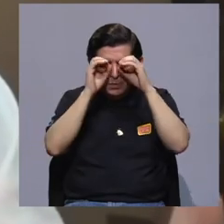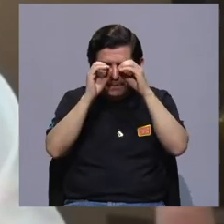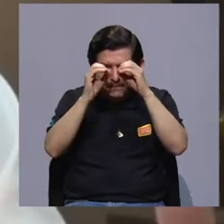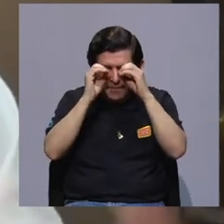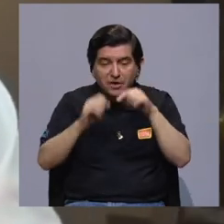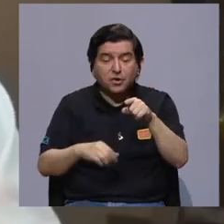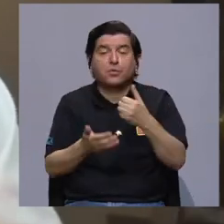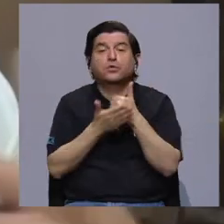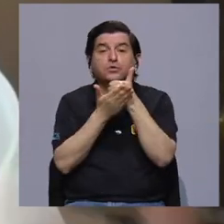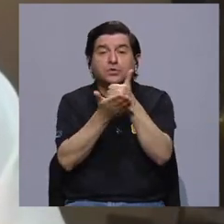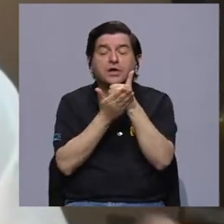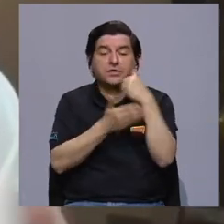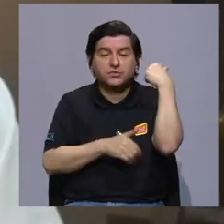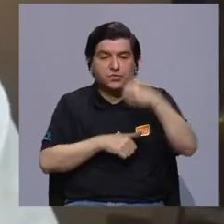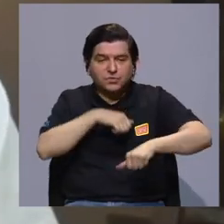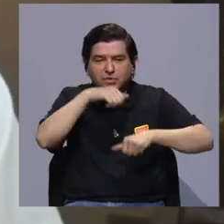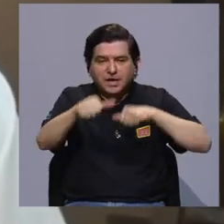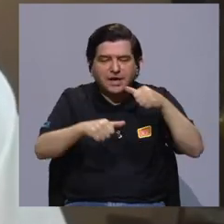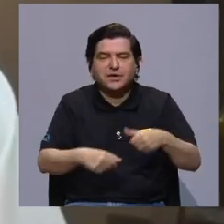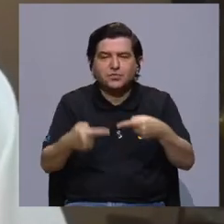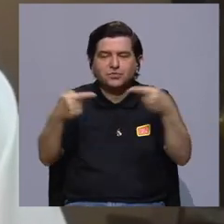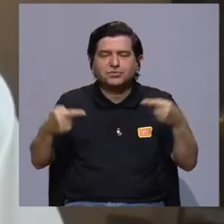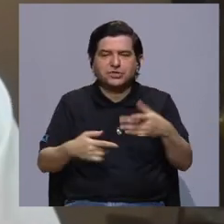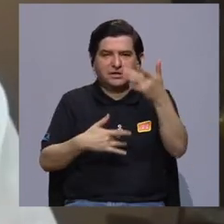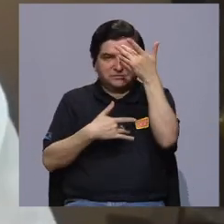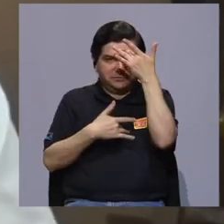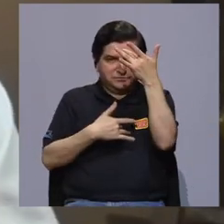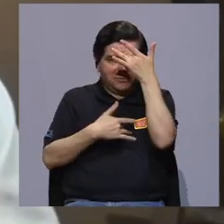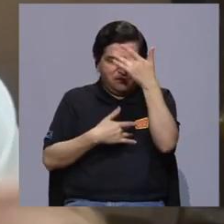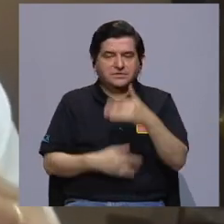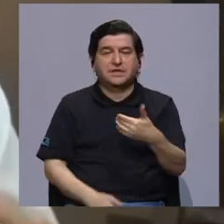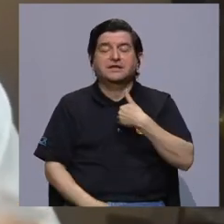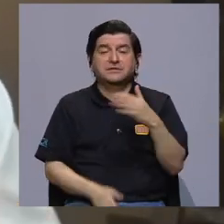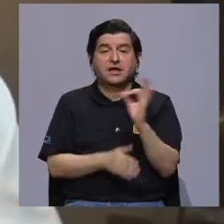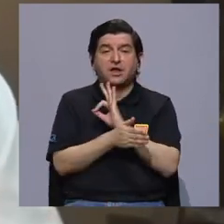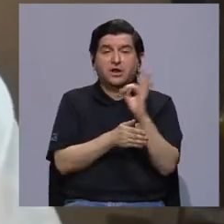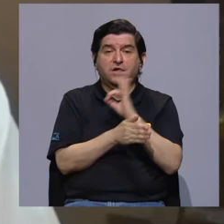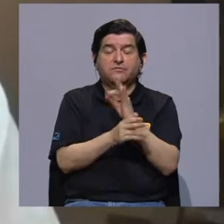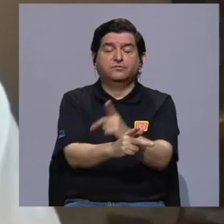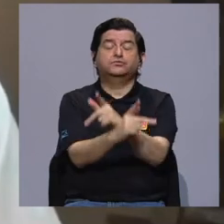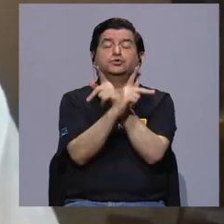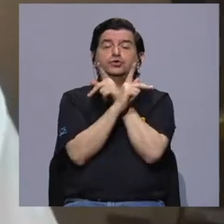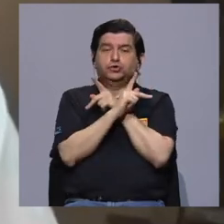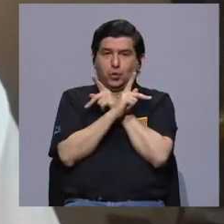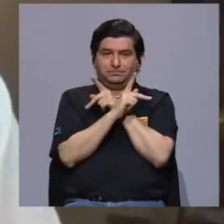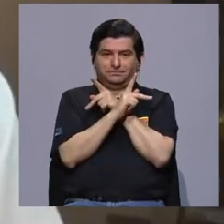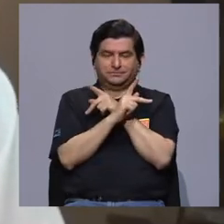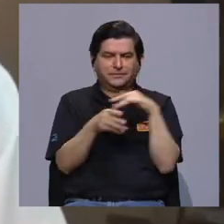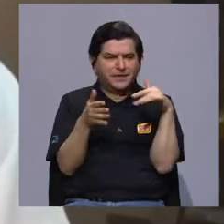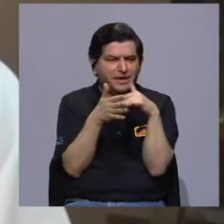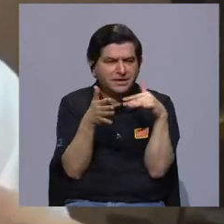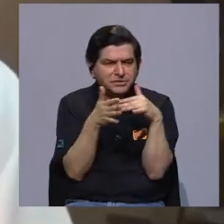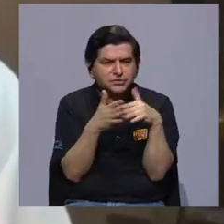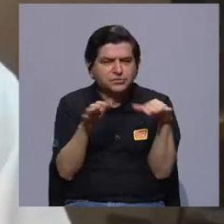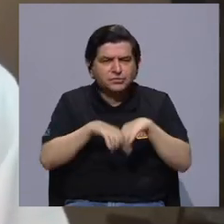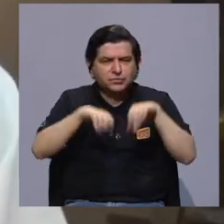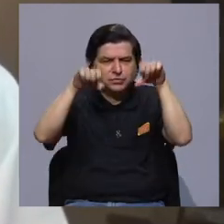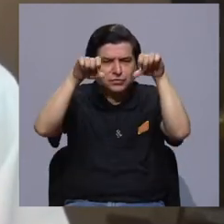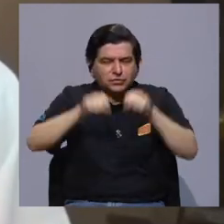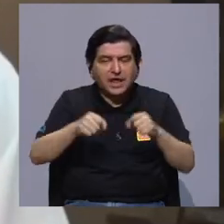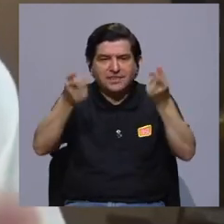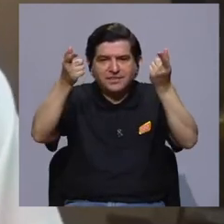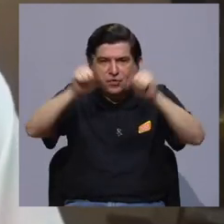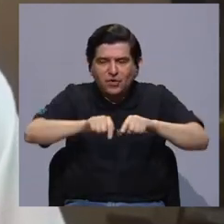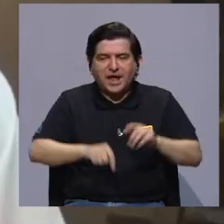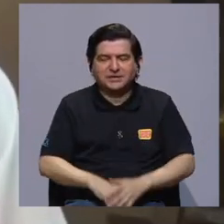los microbios están ayudando a combatir enfermedades, donde están teniendo una función protectora, y estudiando esos